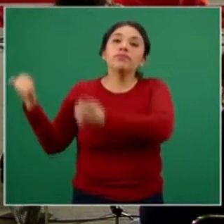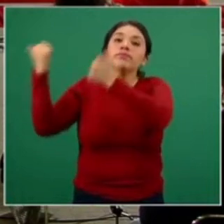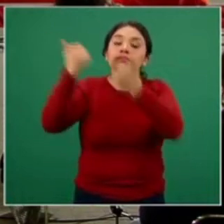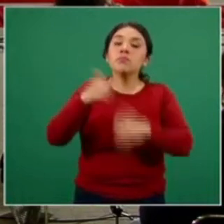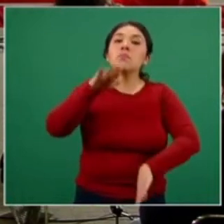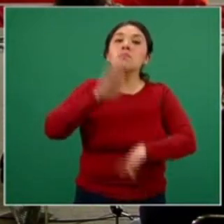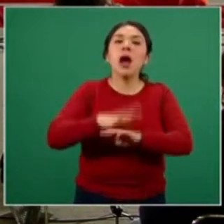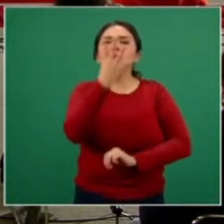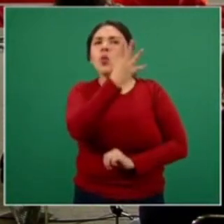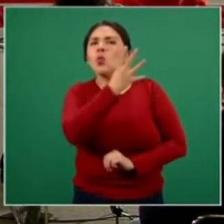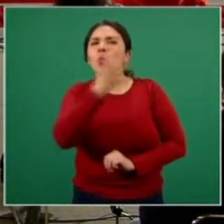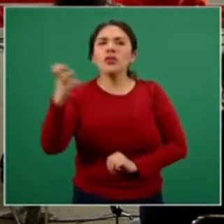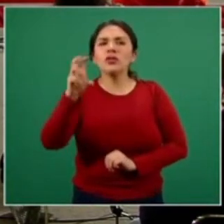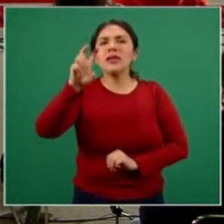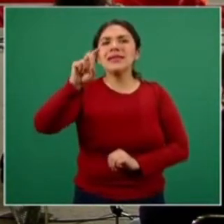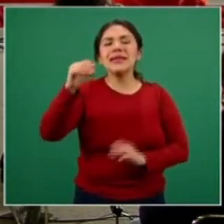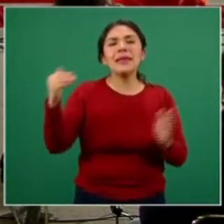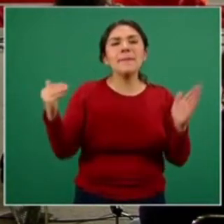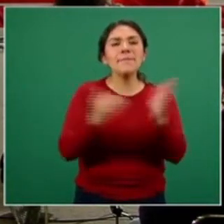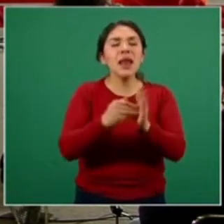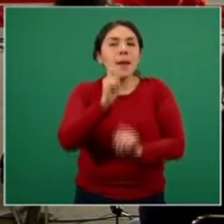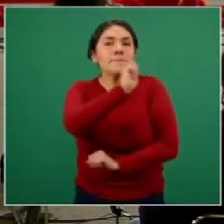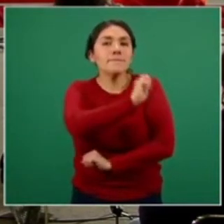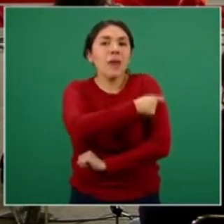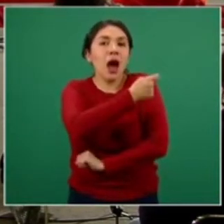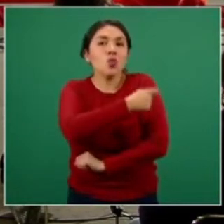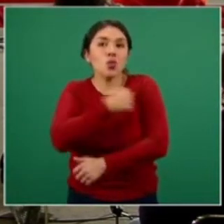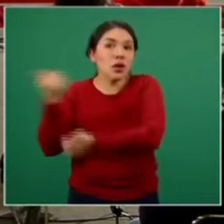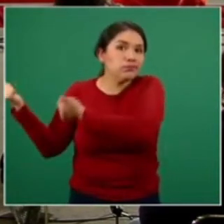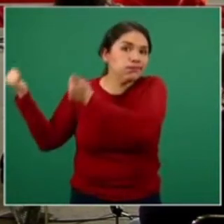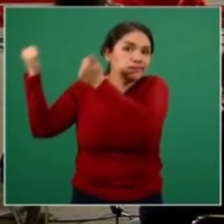de 430,000 dosis,